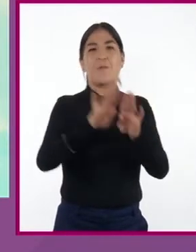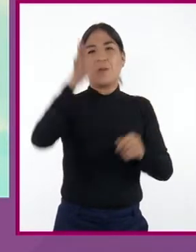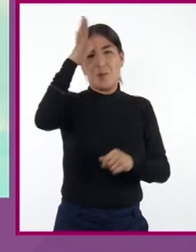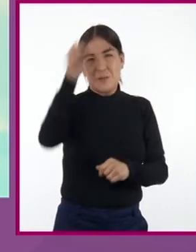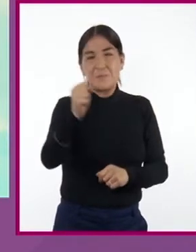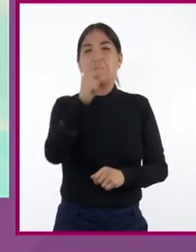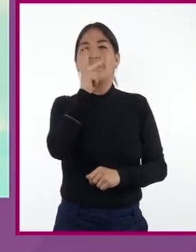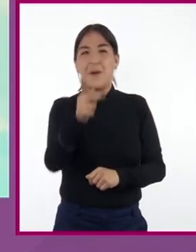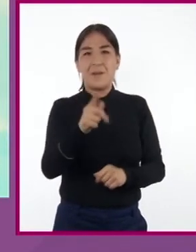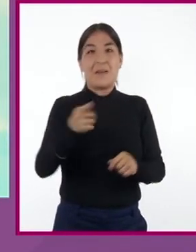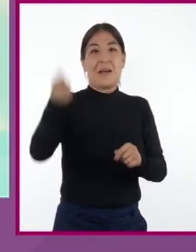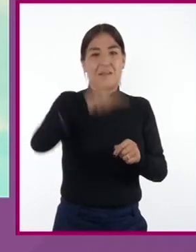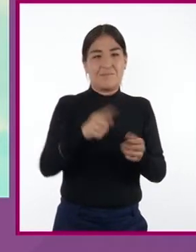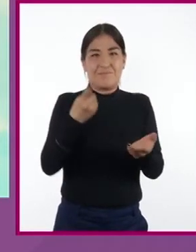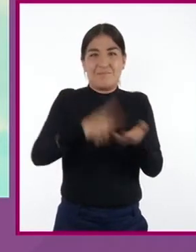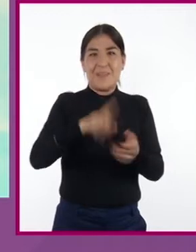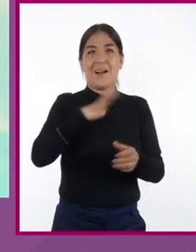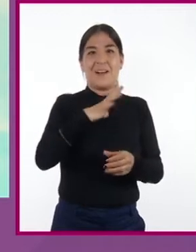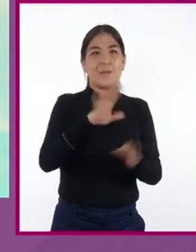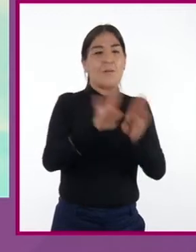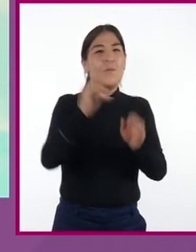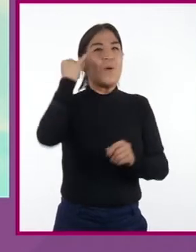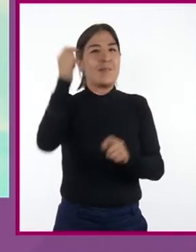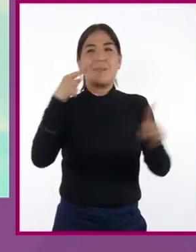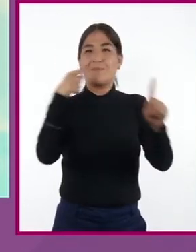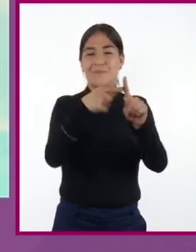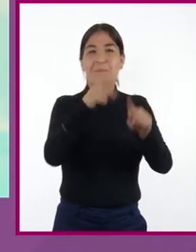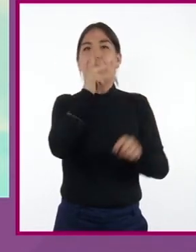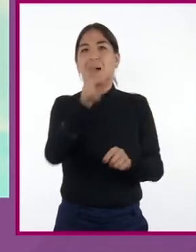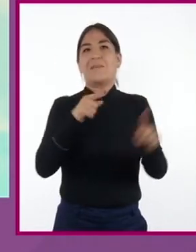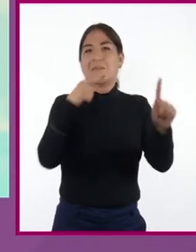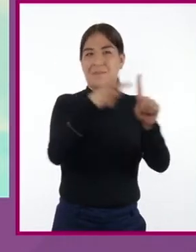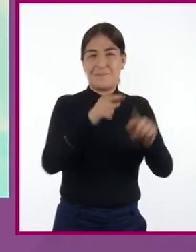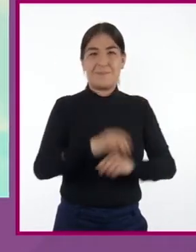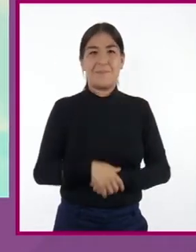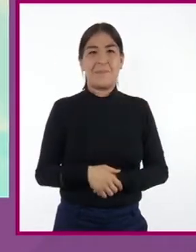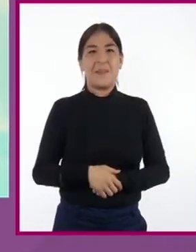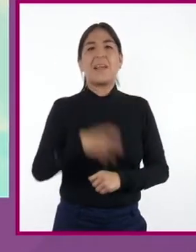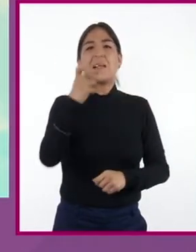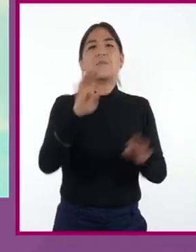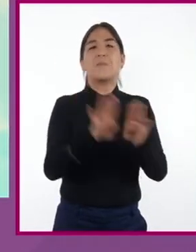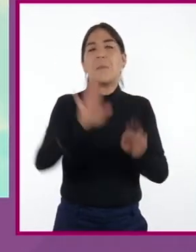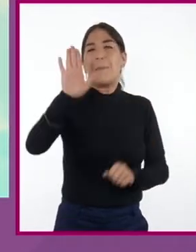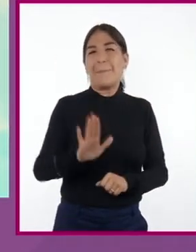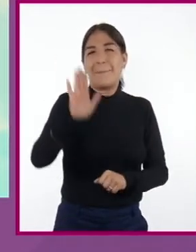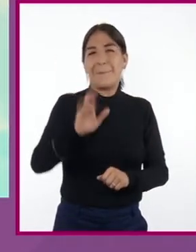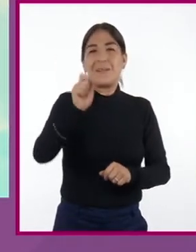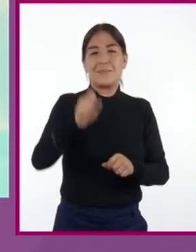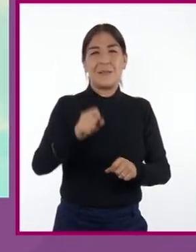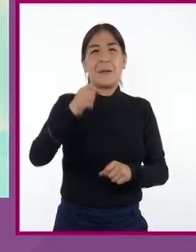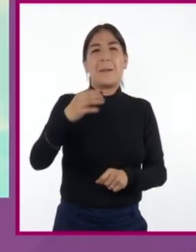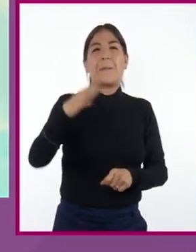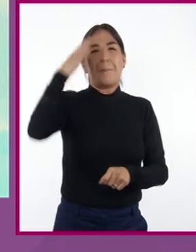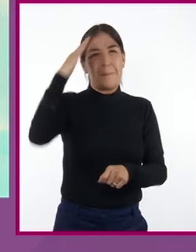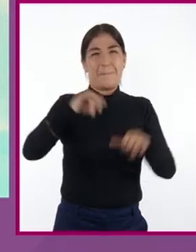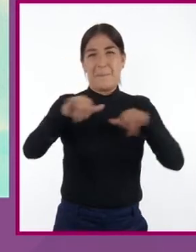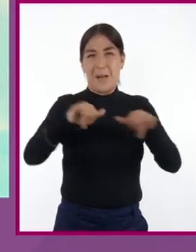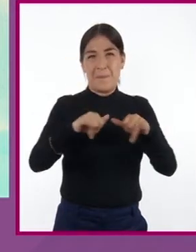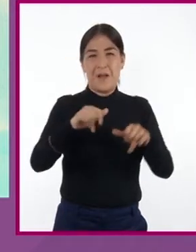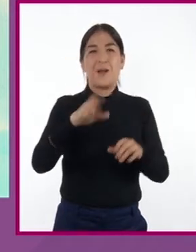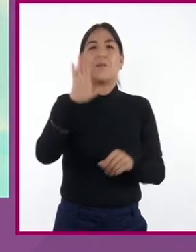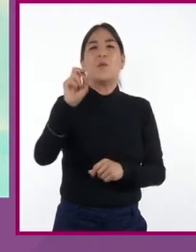o palabras alrededor de una idea central o palabra clave. Se parecen en cierta forma a los mapas conceptuales,